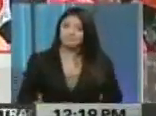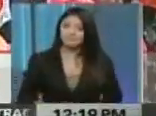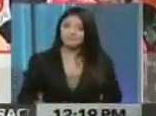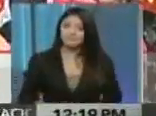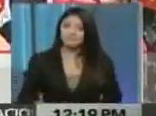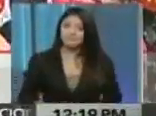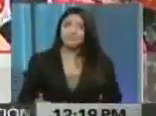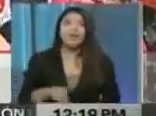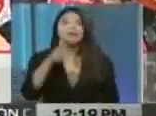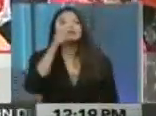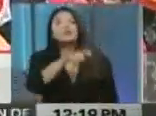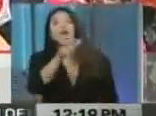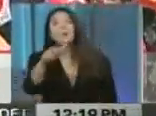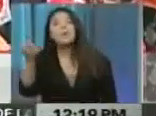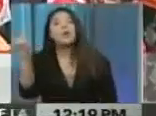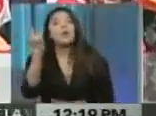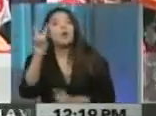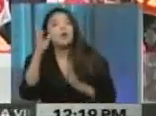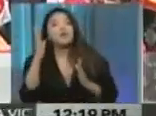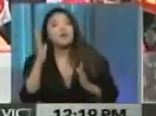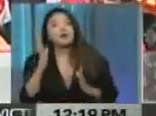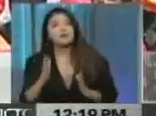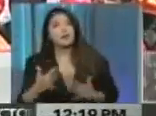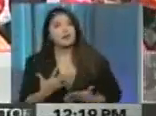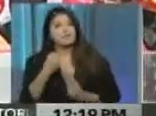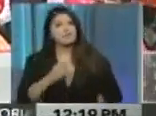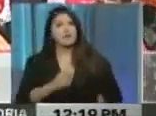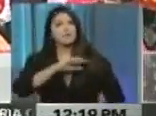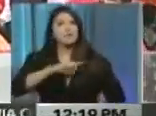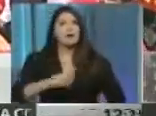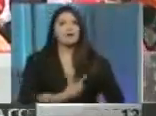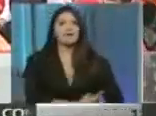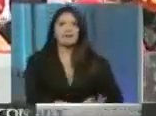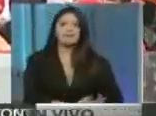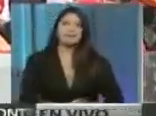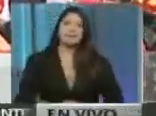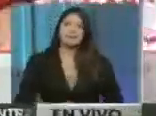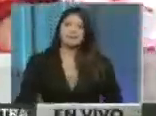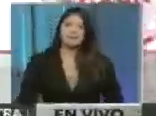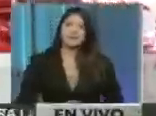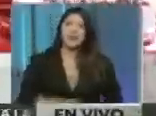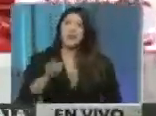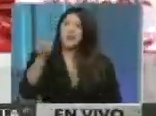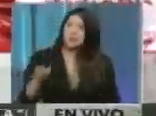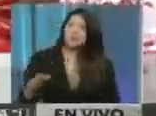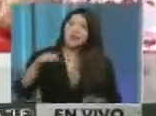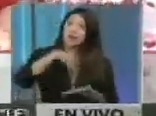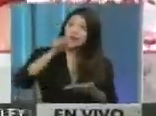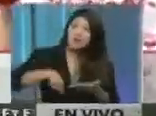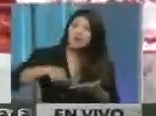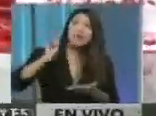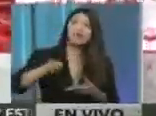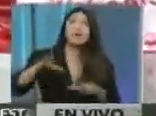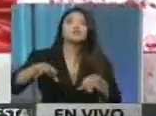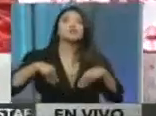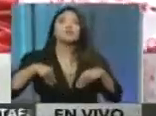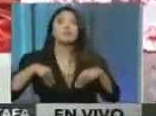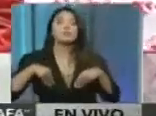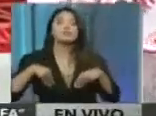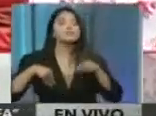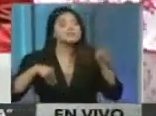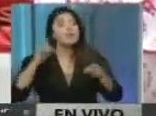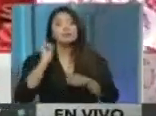y el pueblo venezolano es un pueblo valiente, el que firme que asuma su